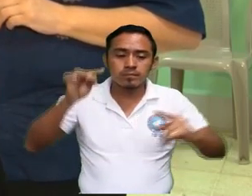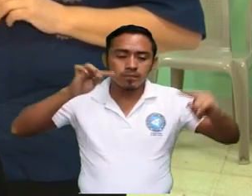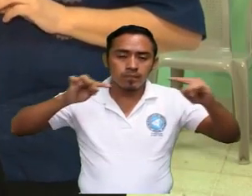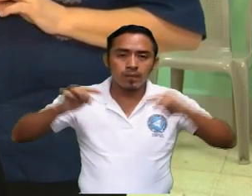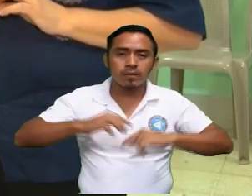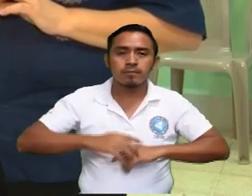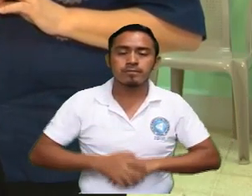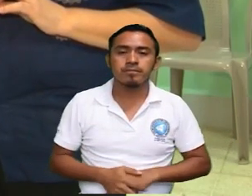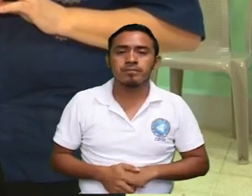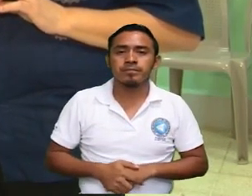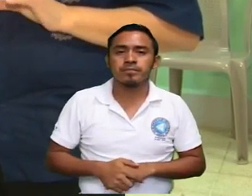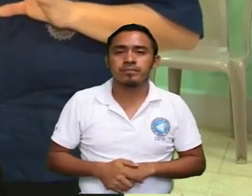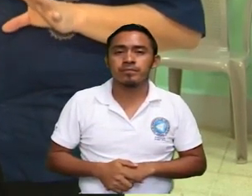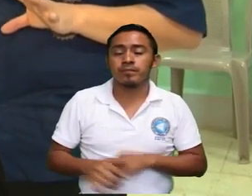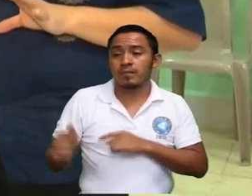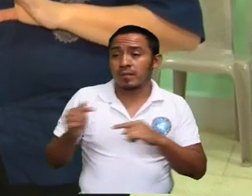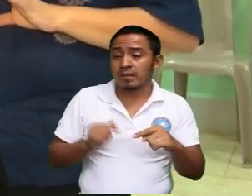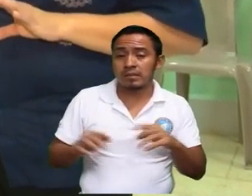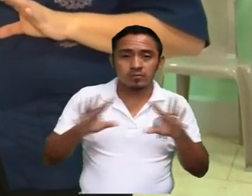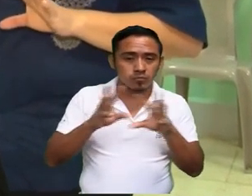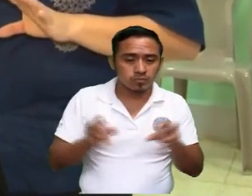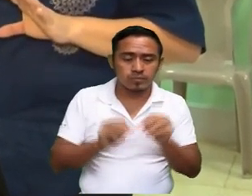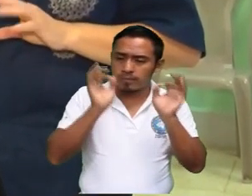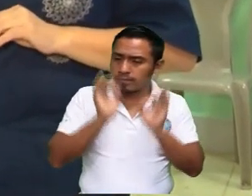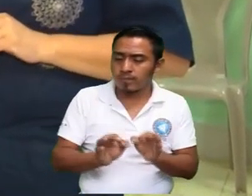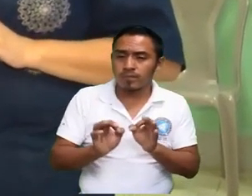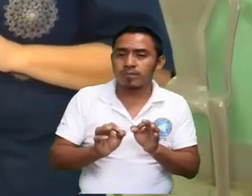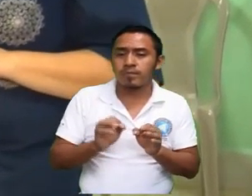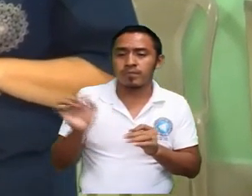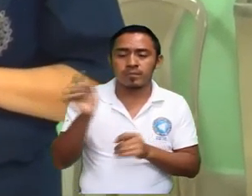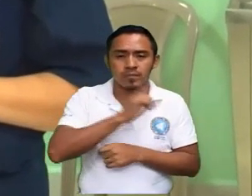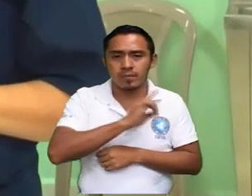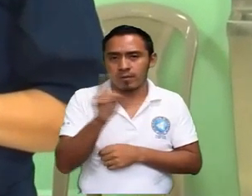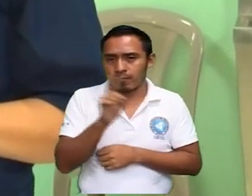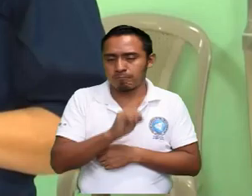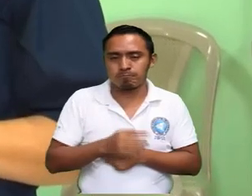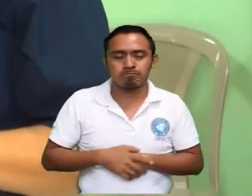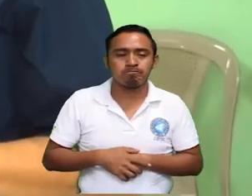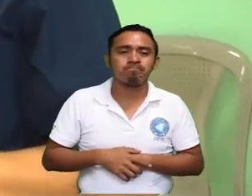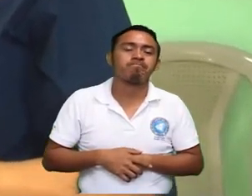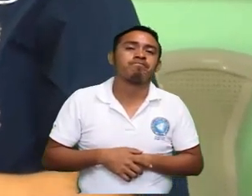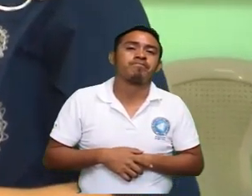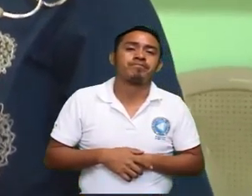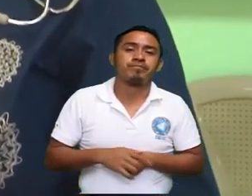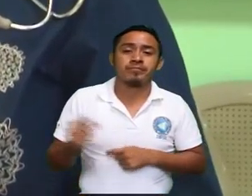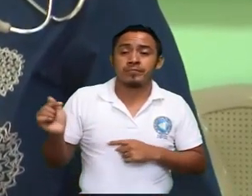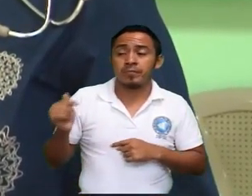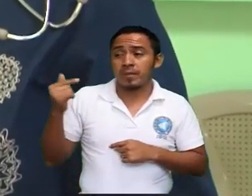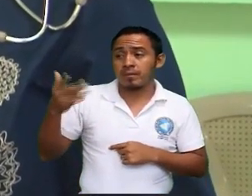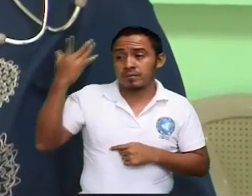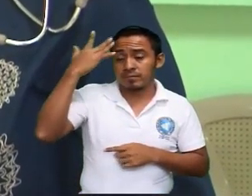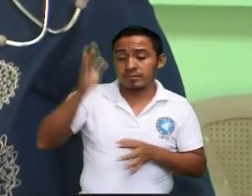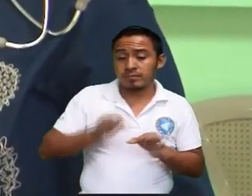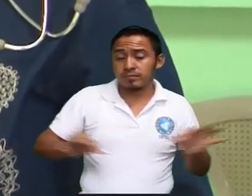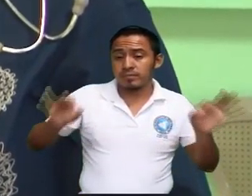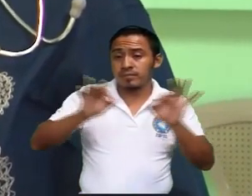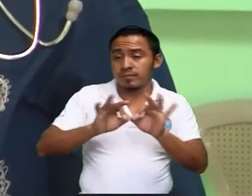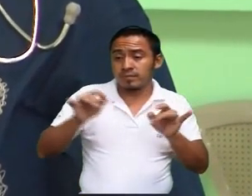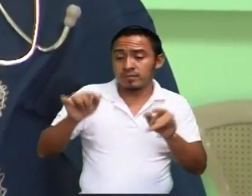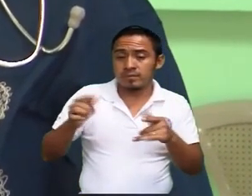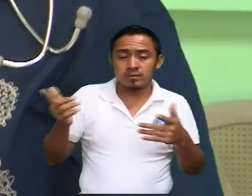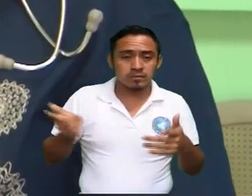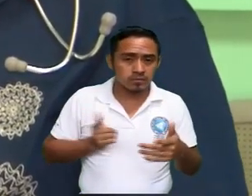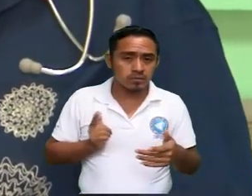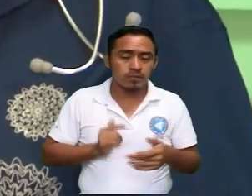La estrategia no tiene un número de personal que yo requiero. La estrategia, pues sabemos la importancia que tiene, y aquí todo